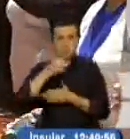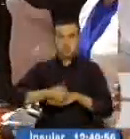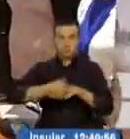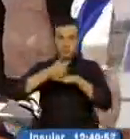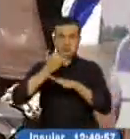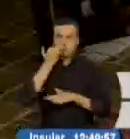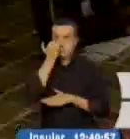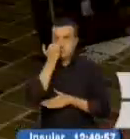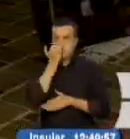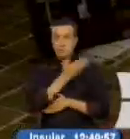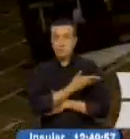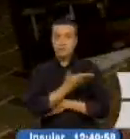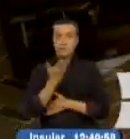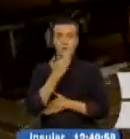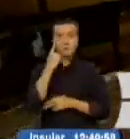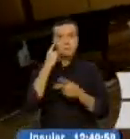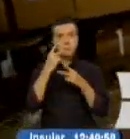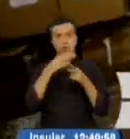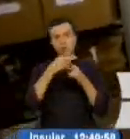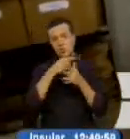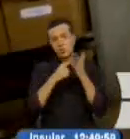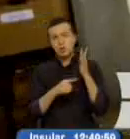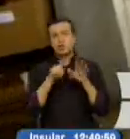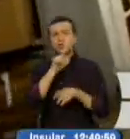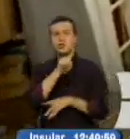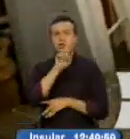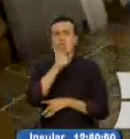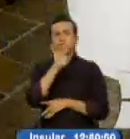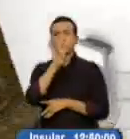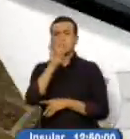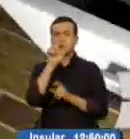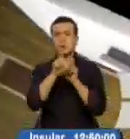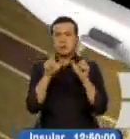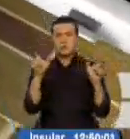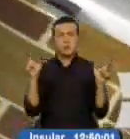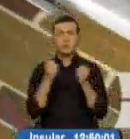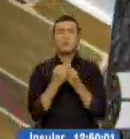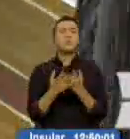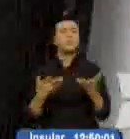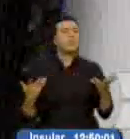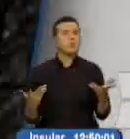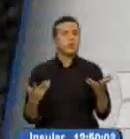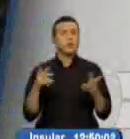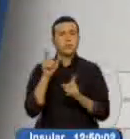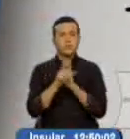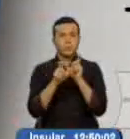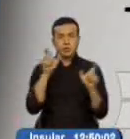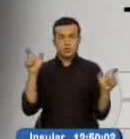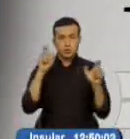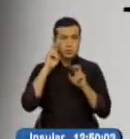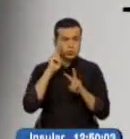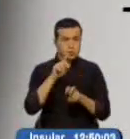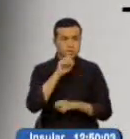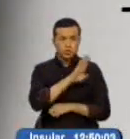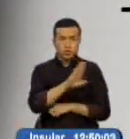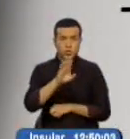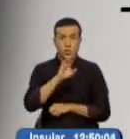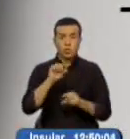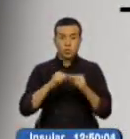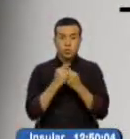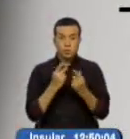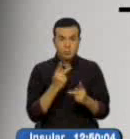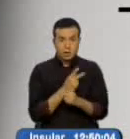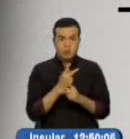sector indígena, aparecen un total de 197 personas, entre los que constan ciudadanos investigados por asociación